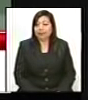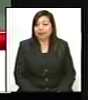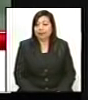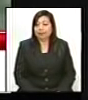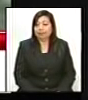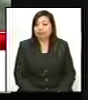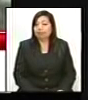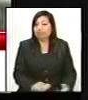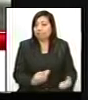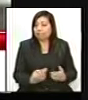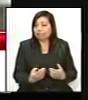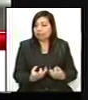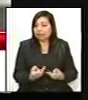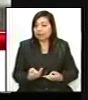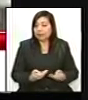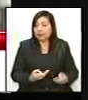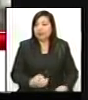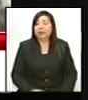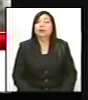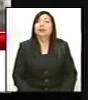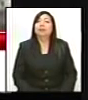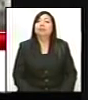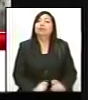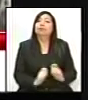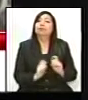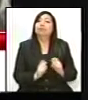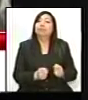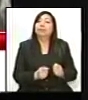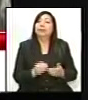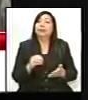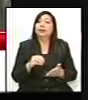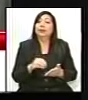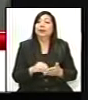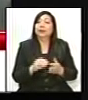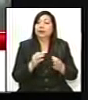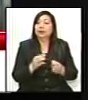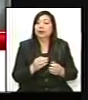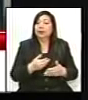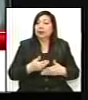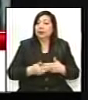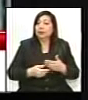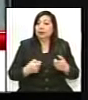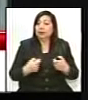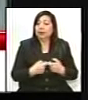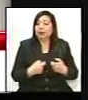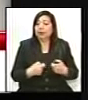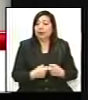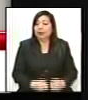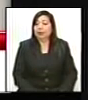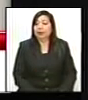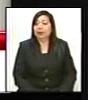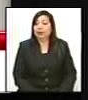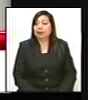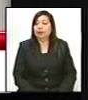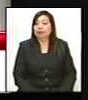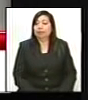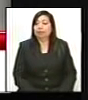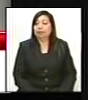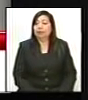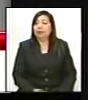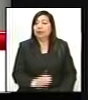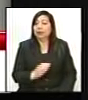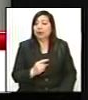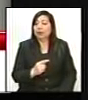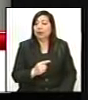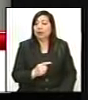En relación a las presuntas irregularidades en el otorgamiento de la concesión definitiva de generación de energía, los señores Daniel Javier